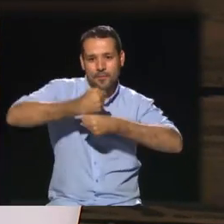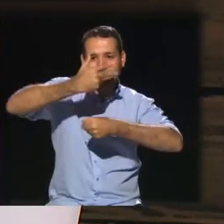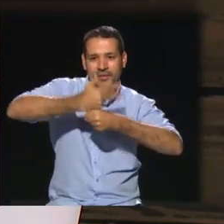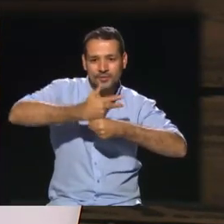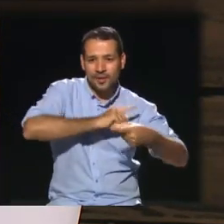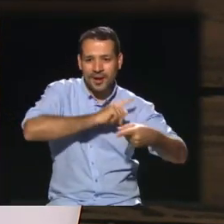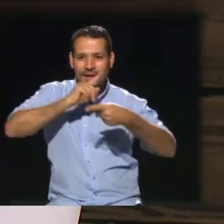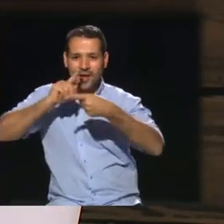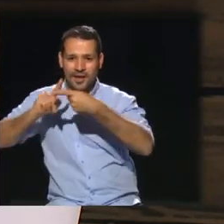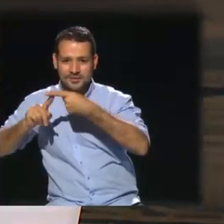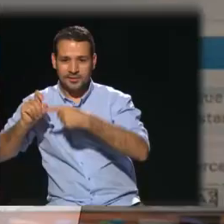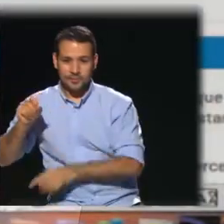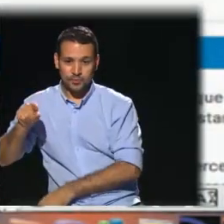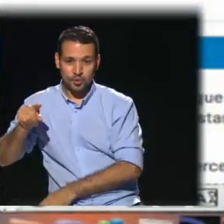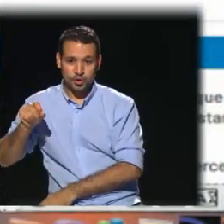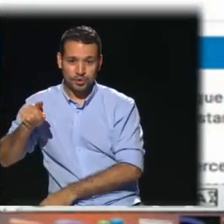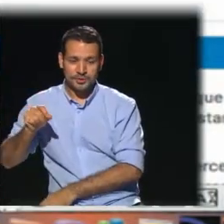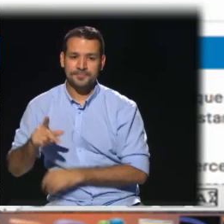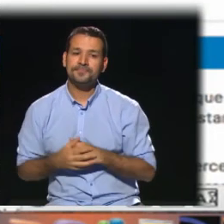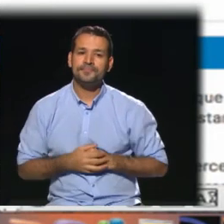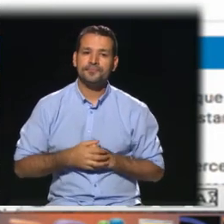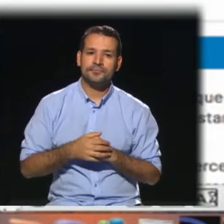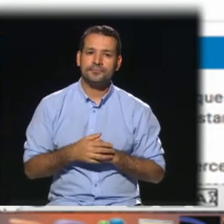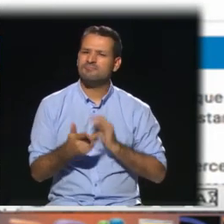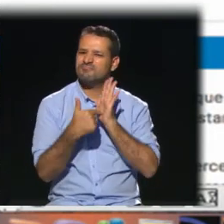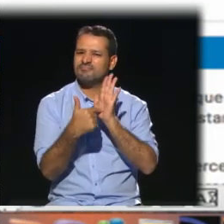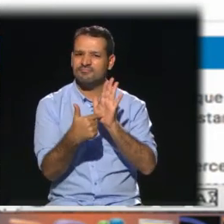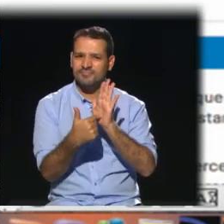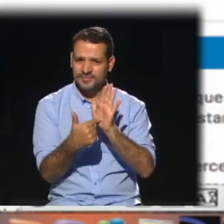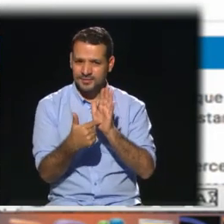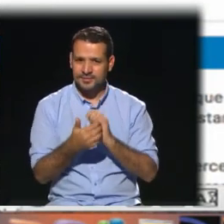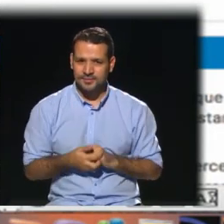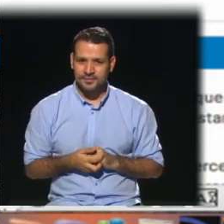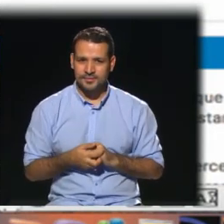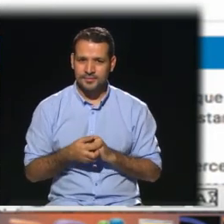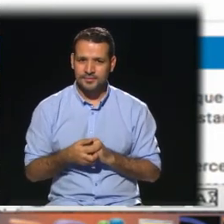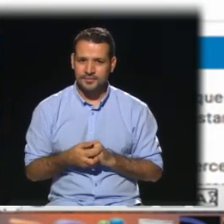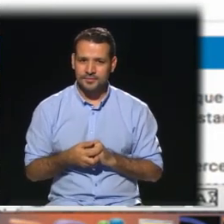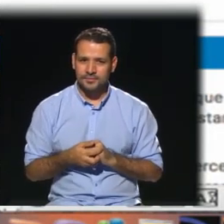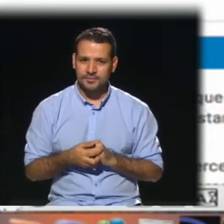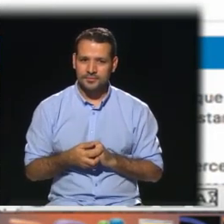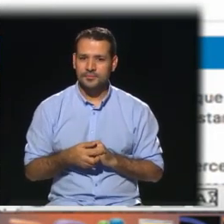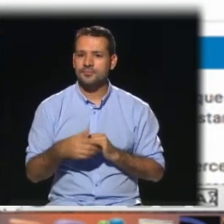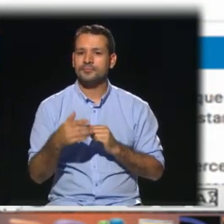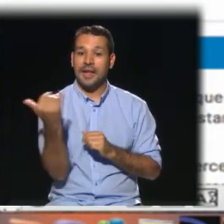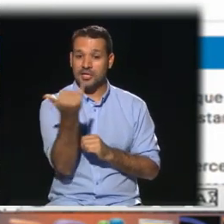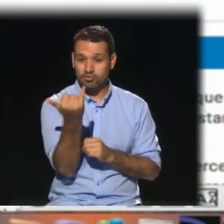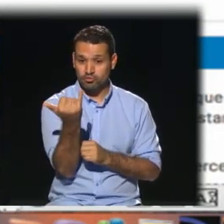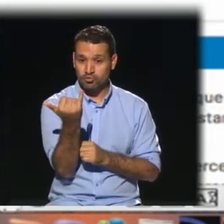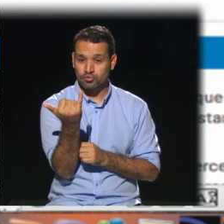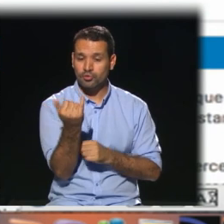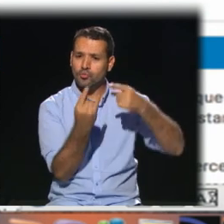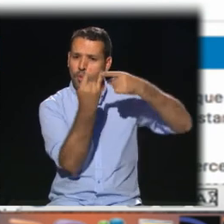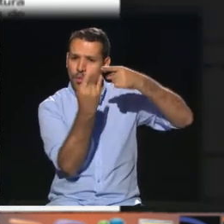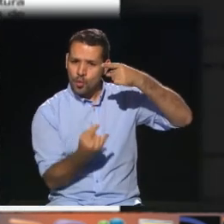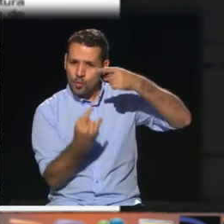grado 11. Entonces, les voy a mostrar, por ejemplo, estas guías que tenemos. Ustedes hacen aquí en el enlace de